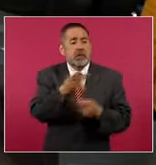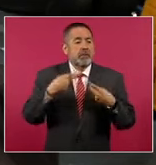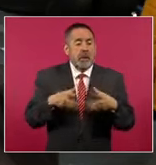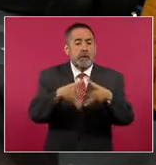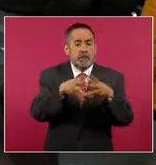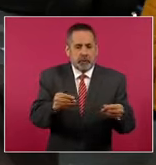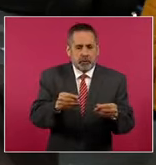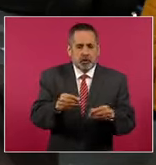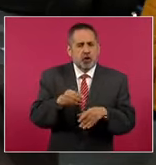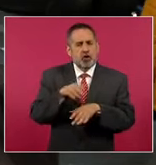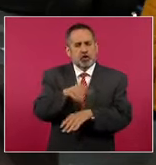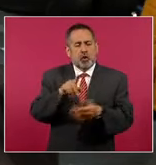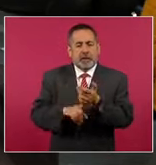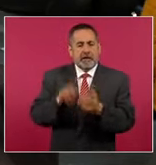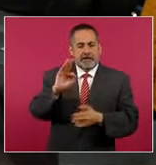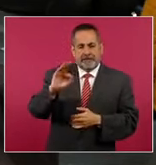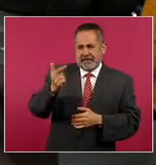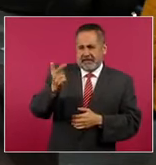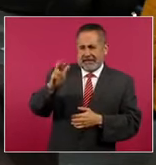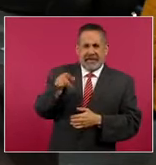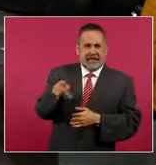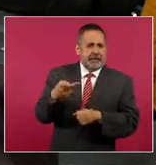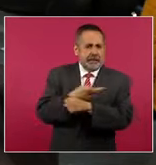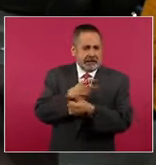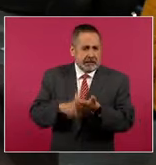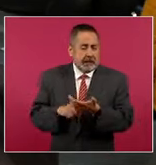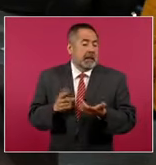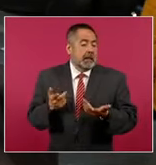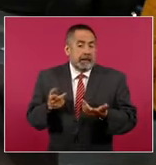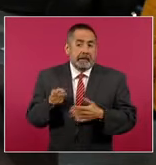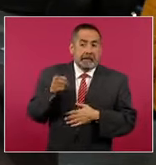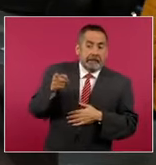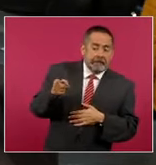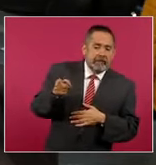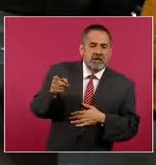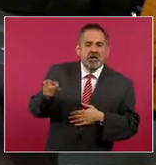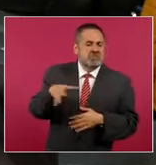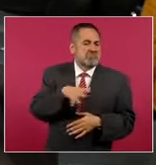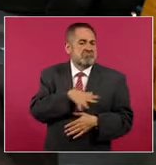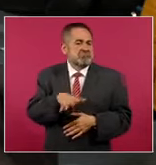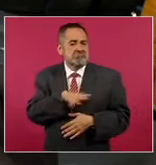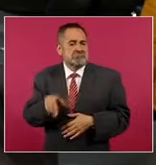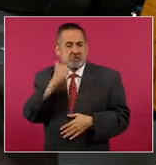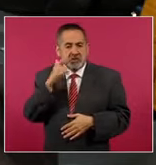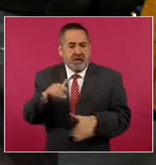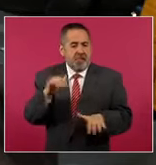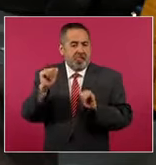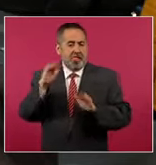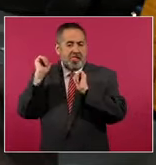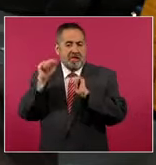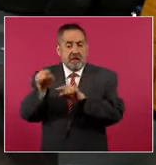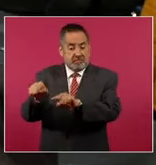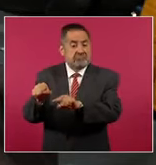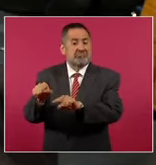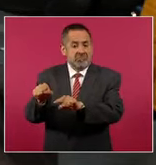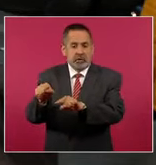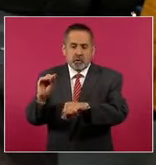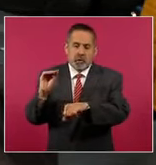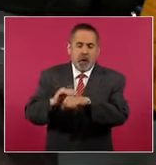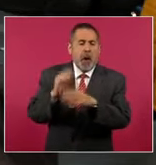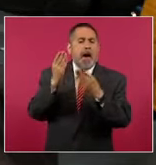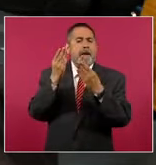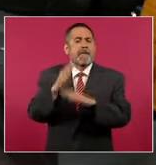está relacionado con la Fiscalía General de la República, quien, bueno, pues de alguna manera se ha negado o ha evadido la responsabilidad de crear el Banco